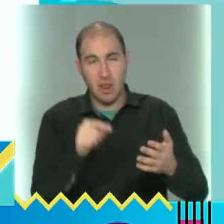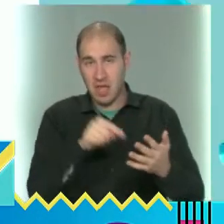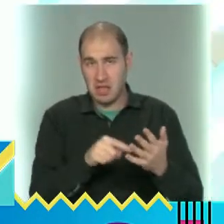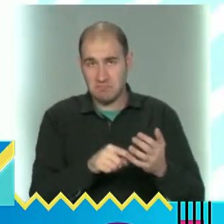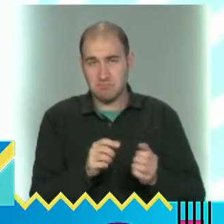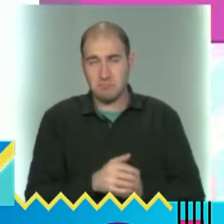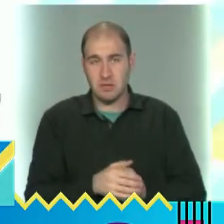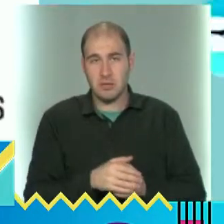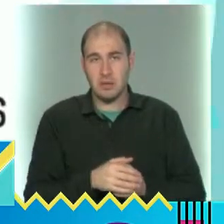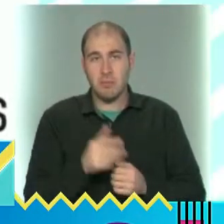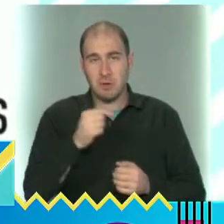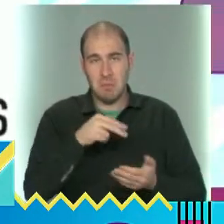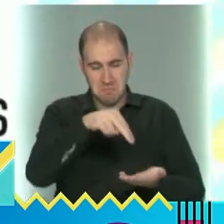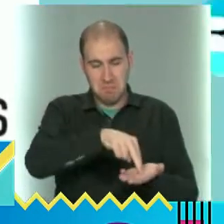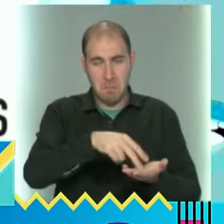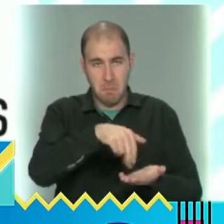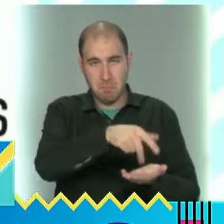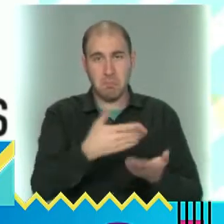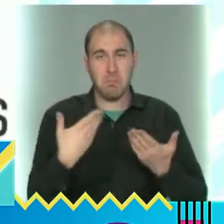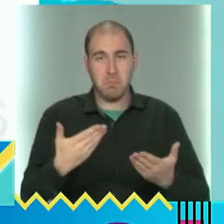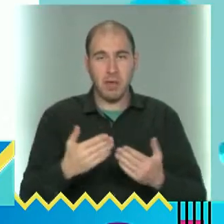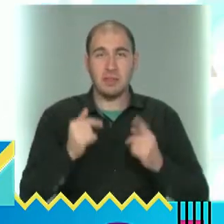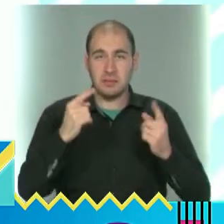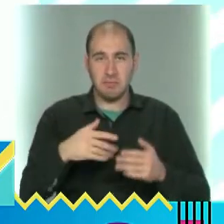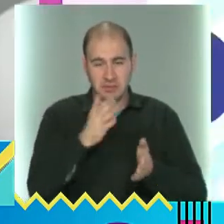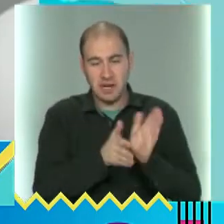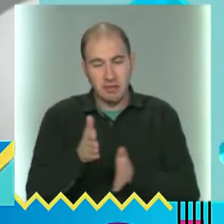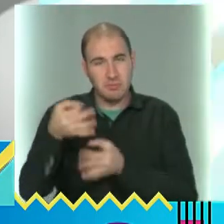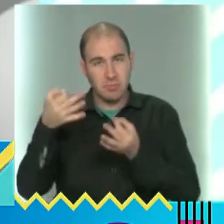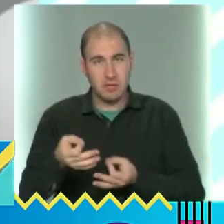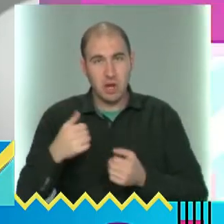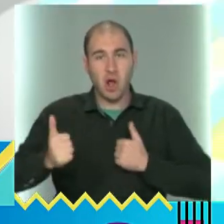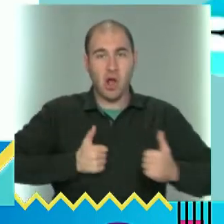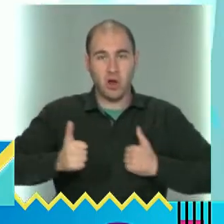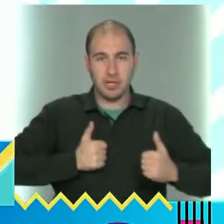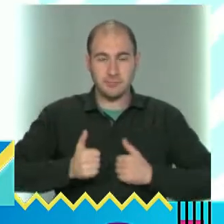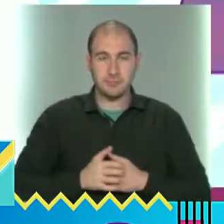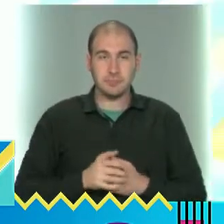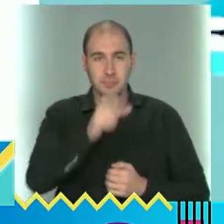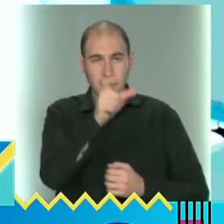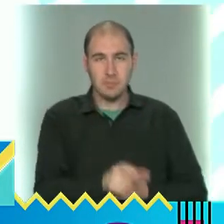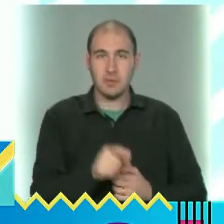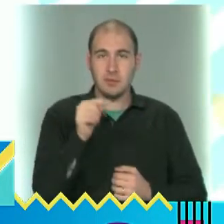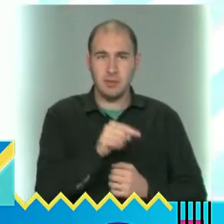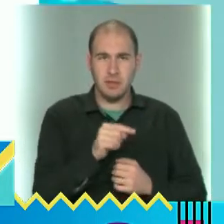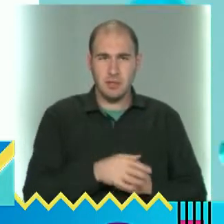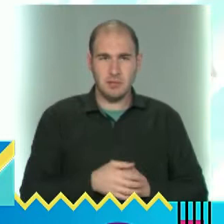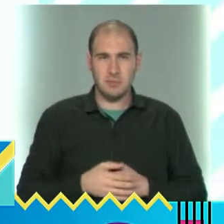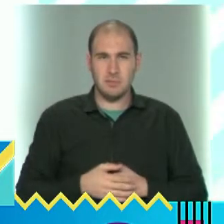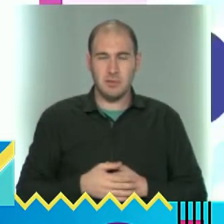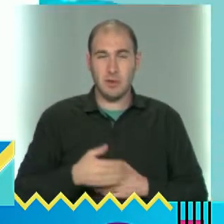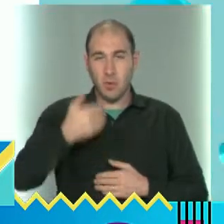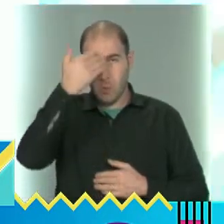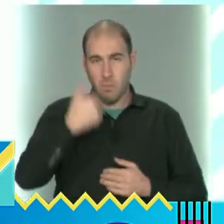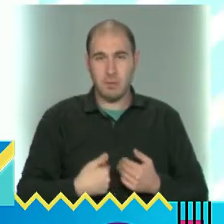estar, por supuesto, de pie, caminando, incluso con buena rehabilitación, corriendo. Esta persona quedó con la mitad de su